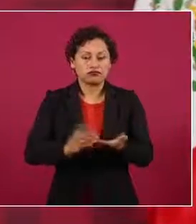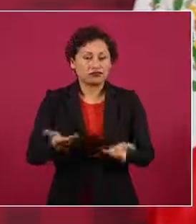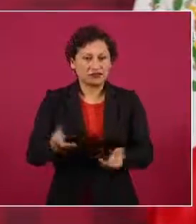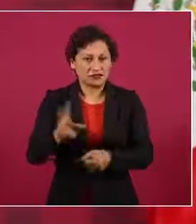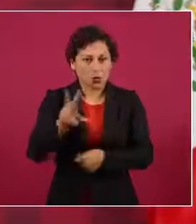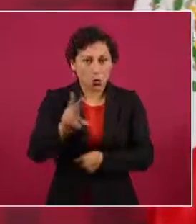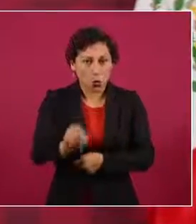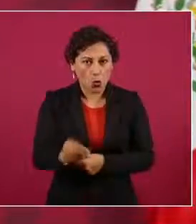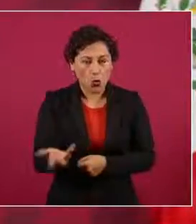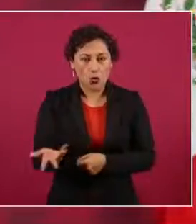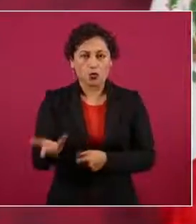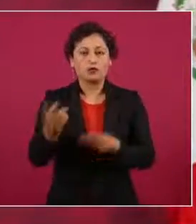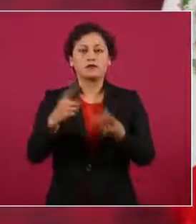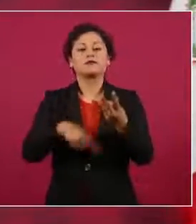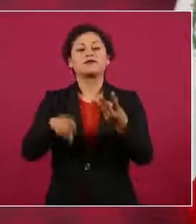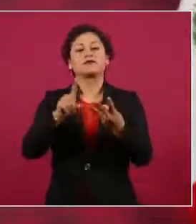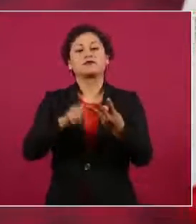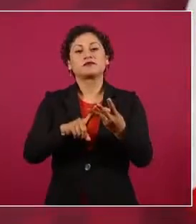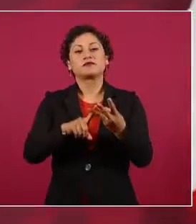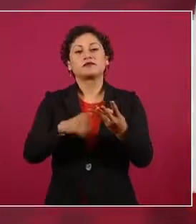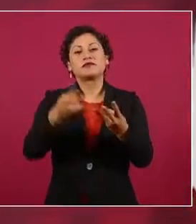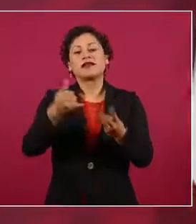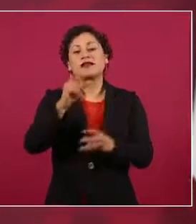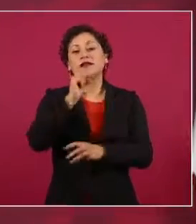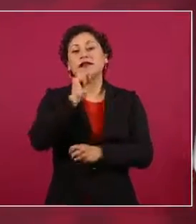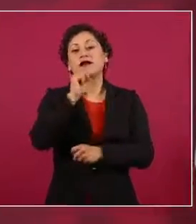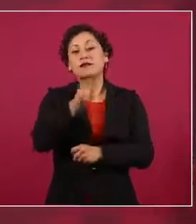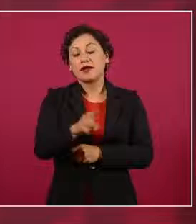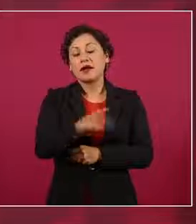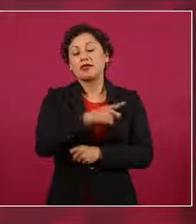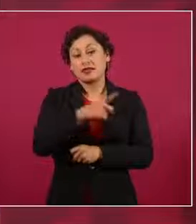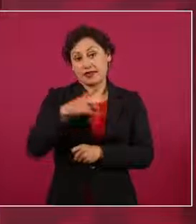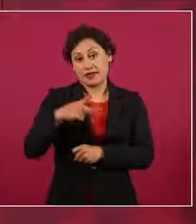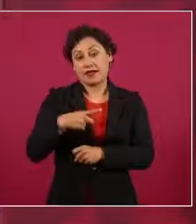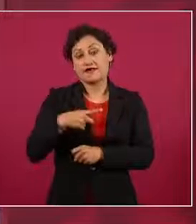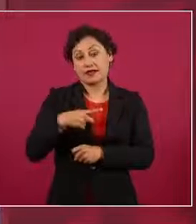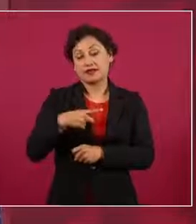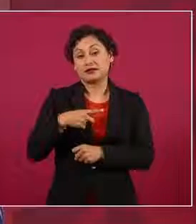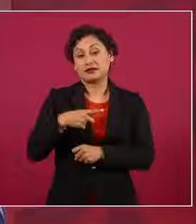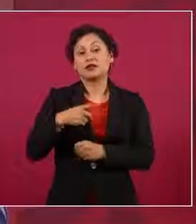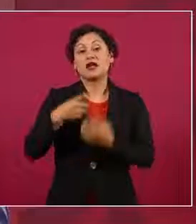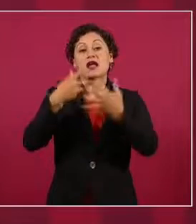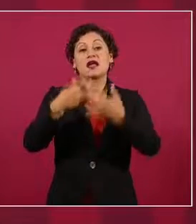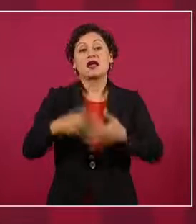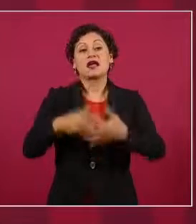nada más de que tienes que privatizar a Pemex.